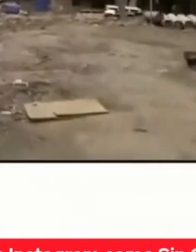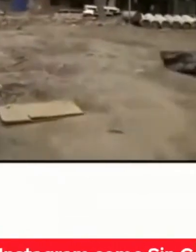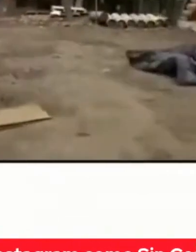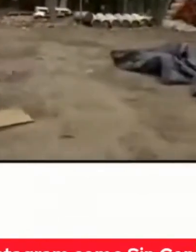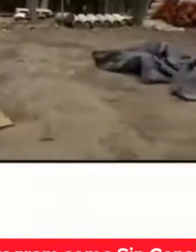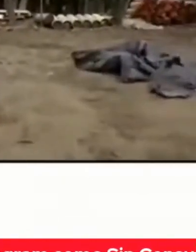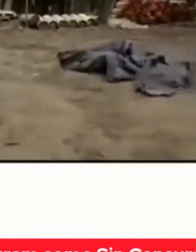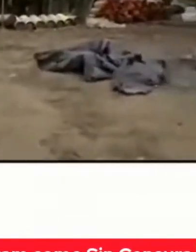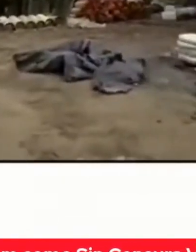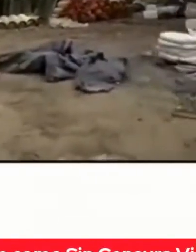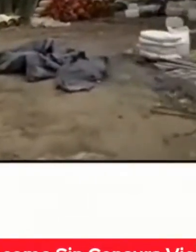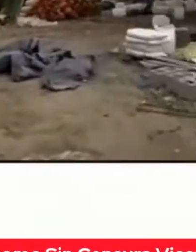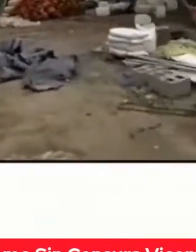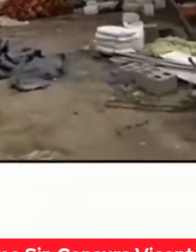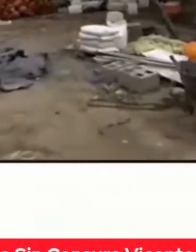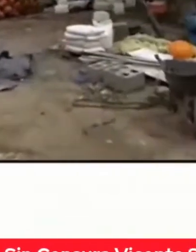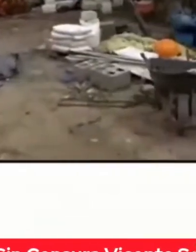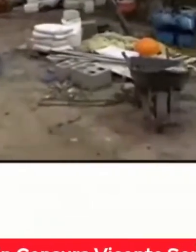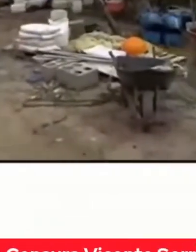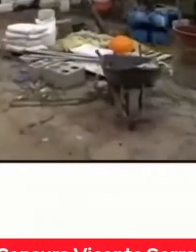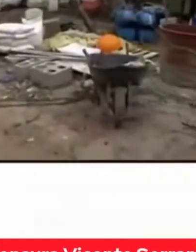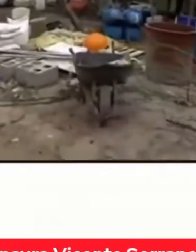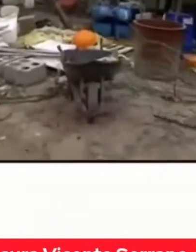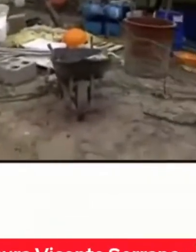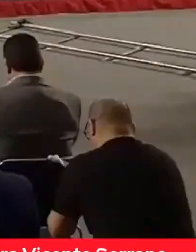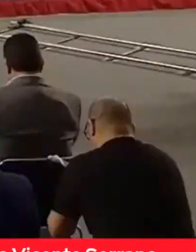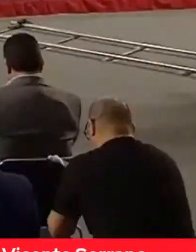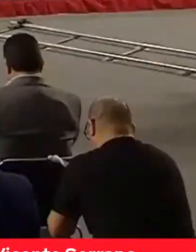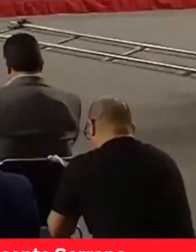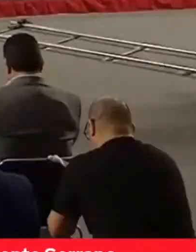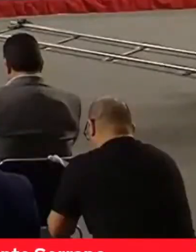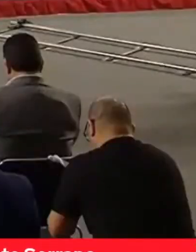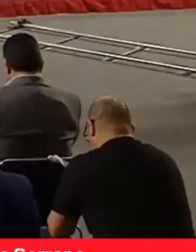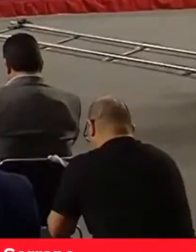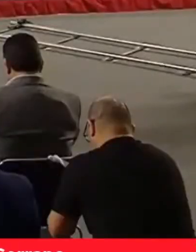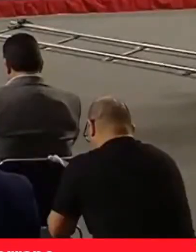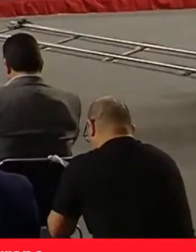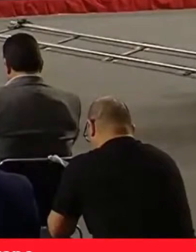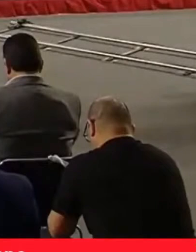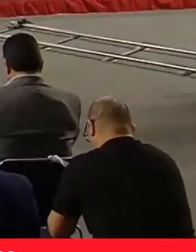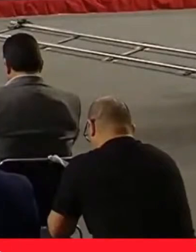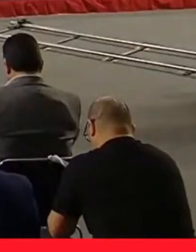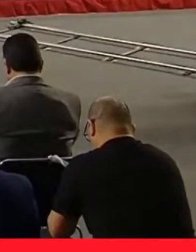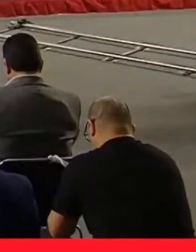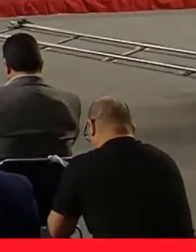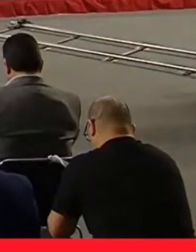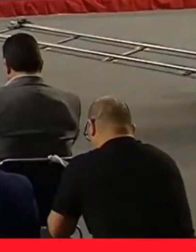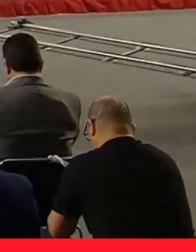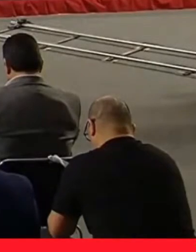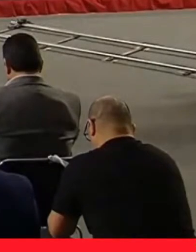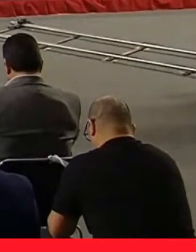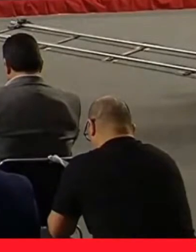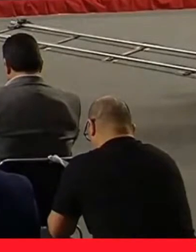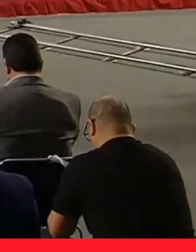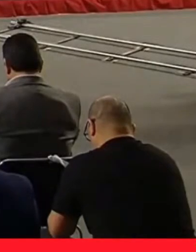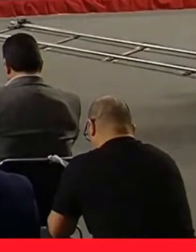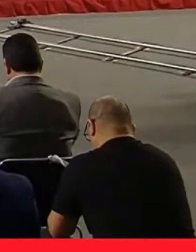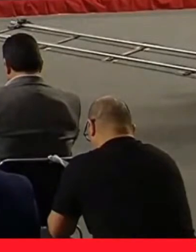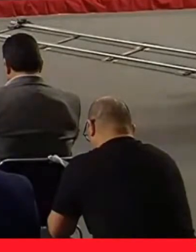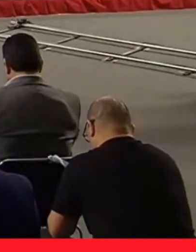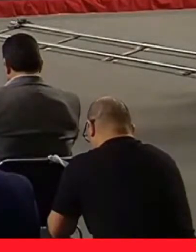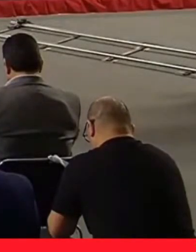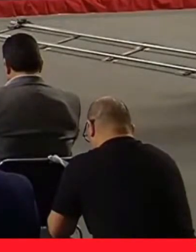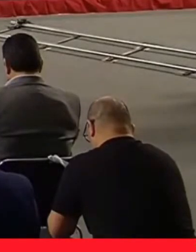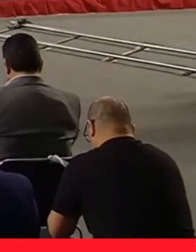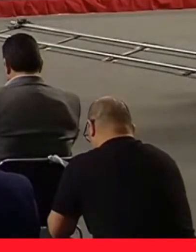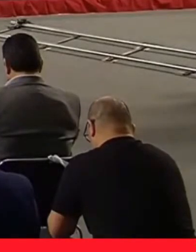controlada para que no vuelvan a ser reutilizados la que sigue y esto bueno es el numerario que se lleva de armas